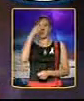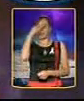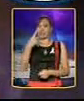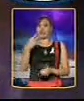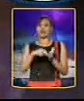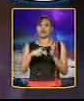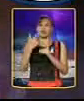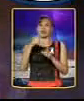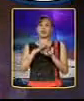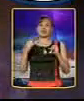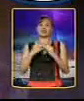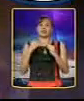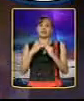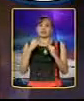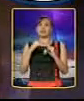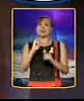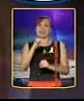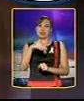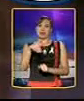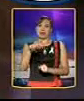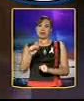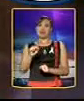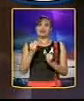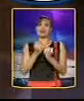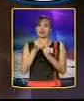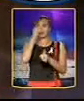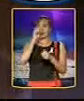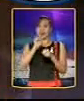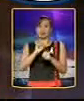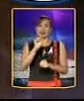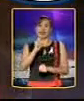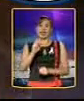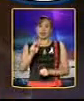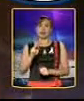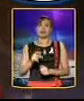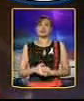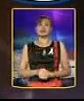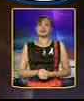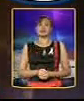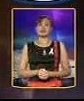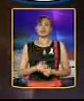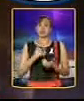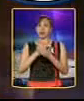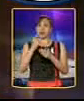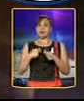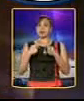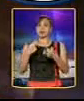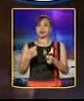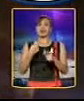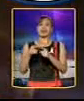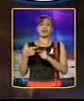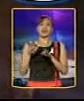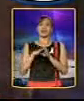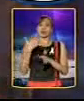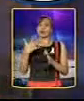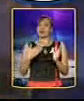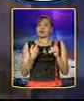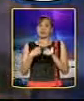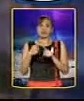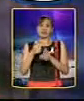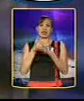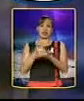2012 al Instituto Mexicano del Seguro Social y a la Secretaría de Educación Pública. El galardón se les otorgó por su compromiso